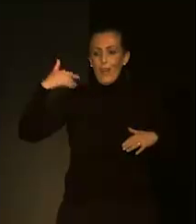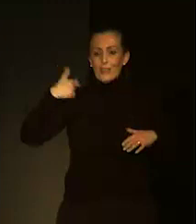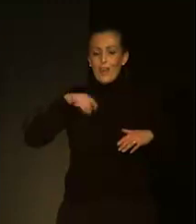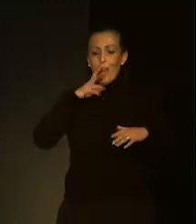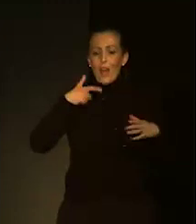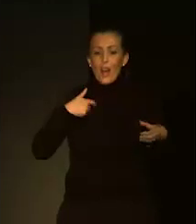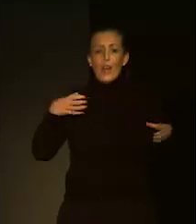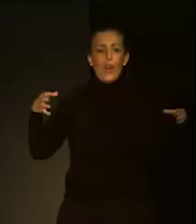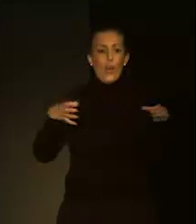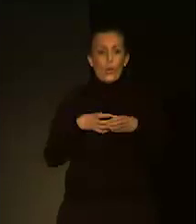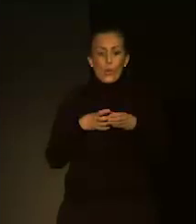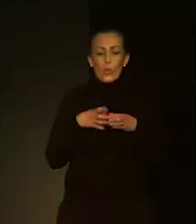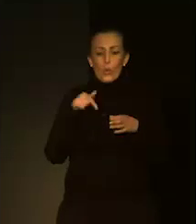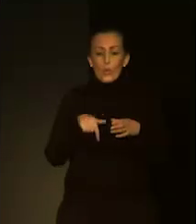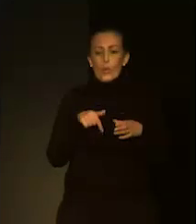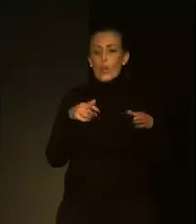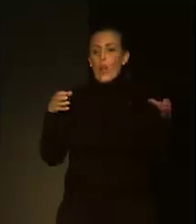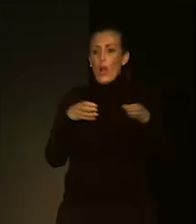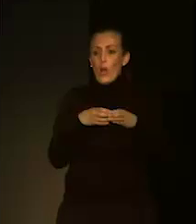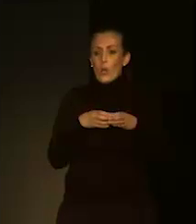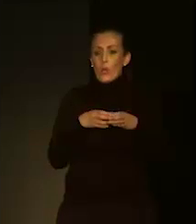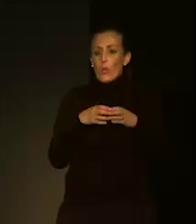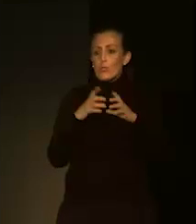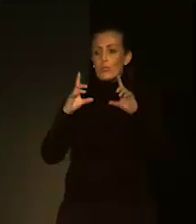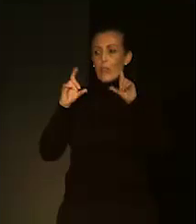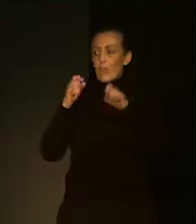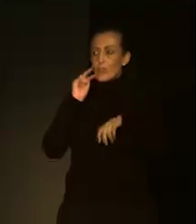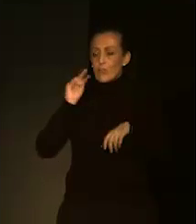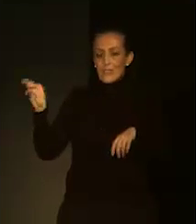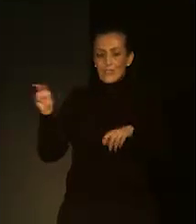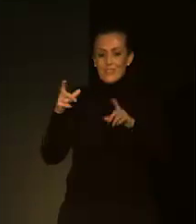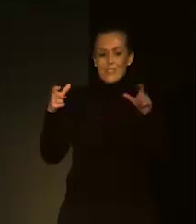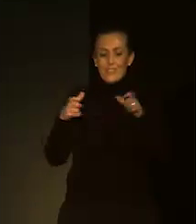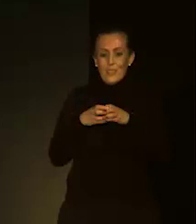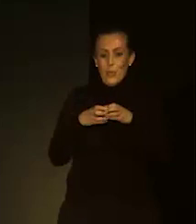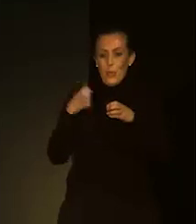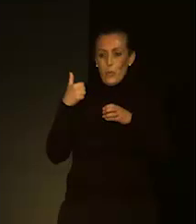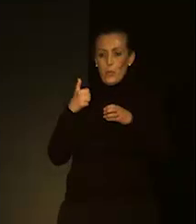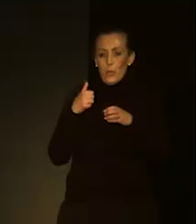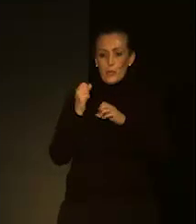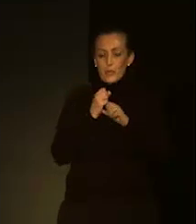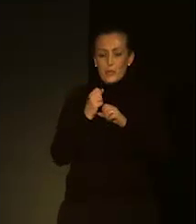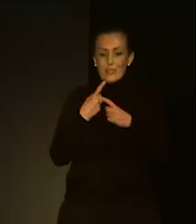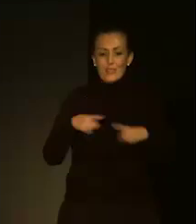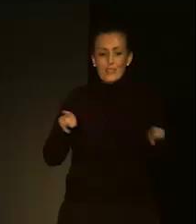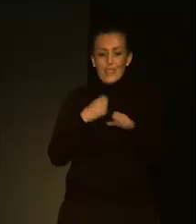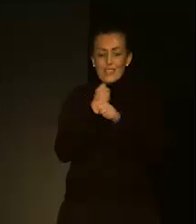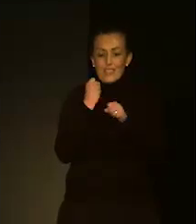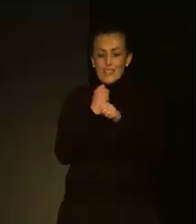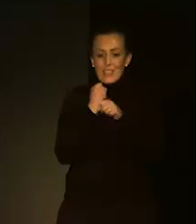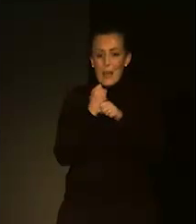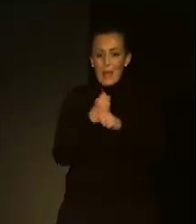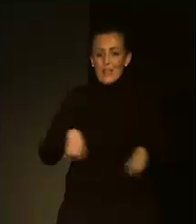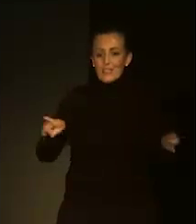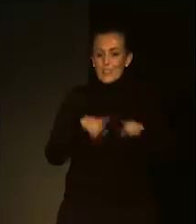comparsa anual que se llama chitic la foto parte de ellos ellos trabajan con